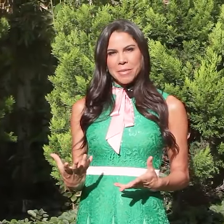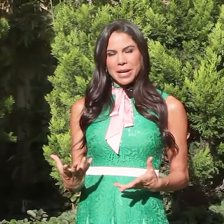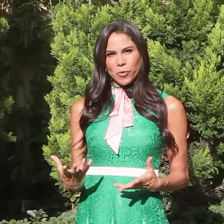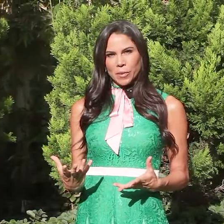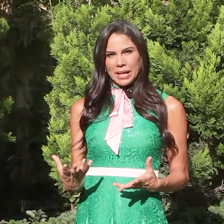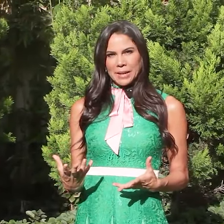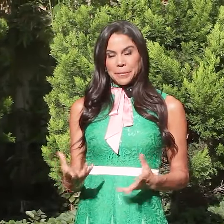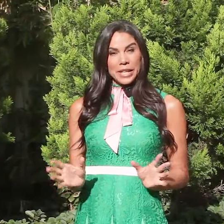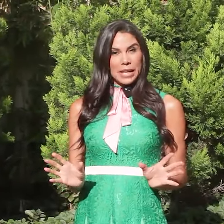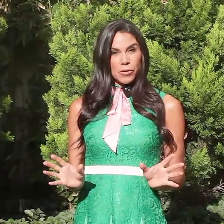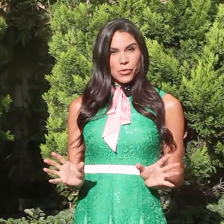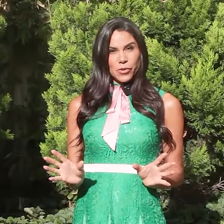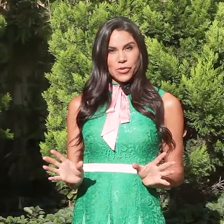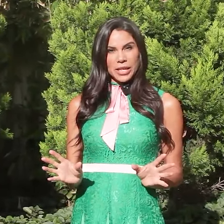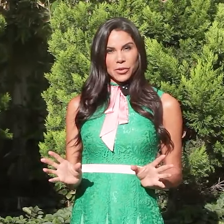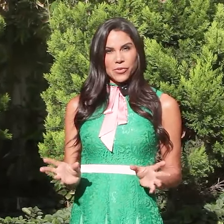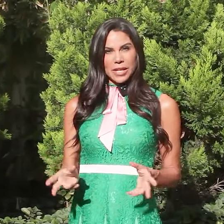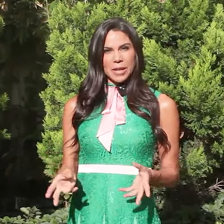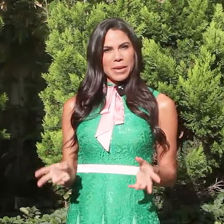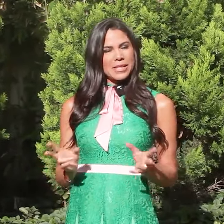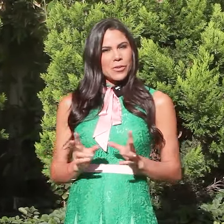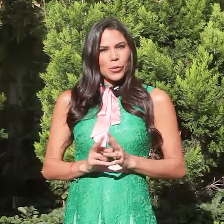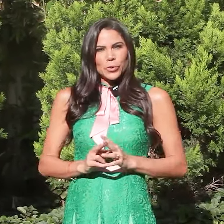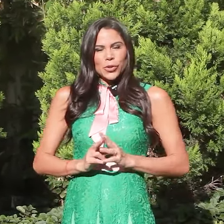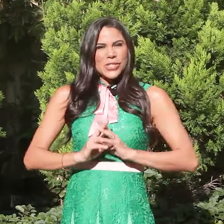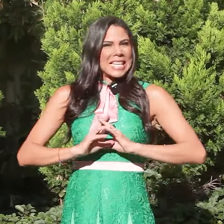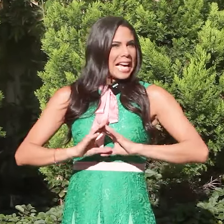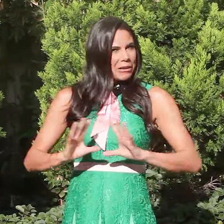y Maluma, que en algunos conciertos han